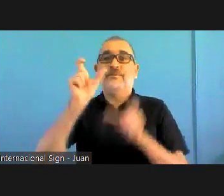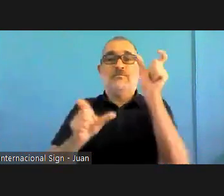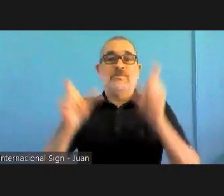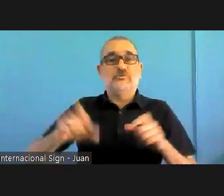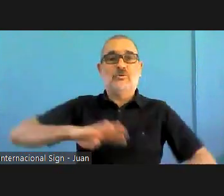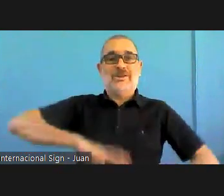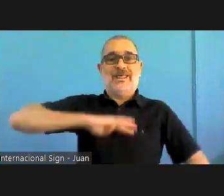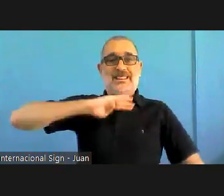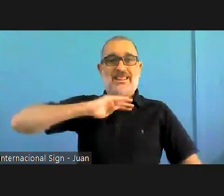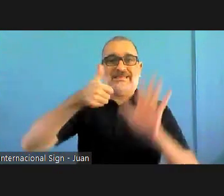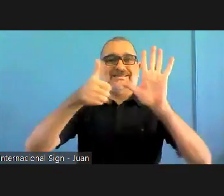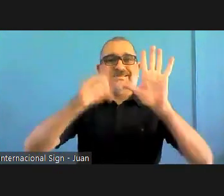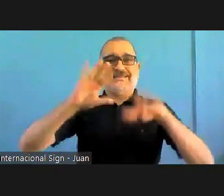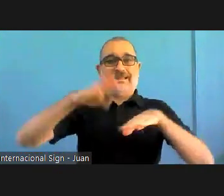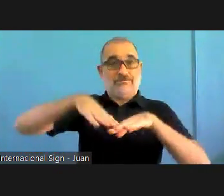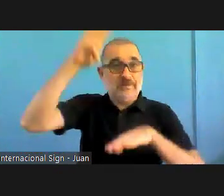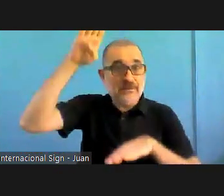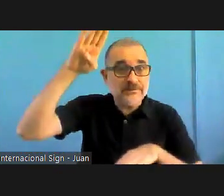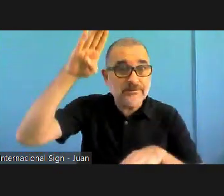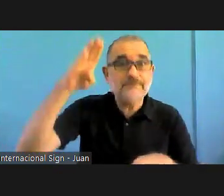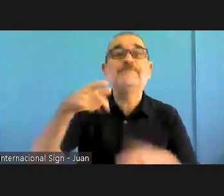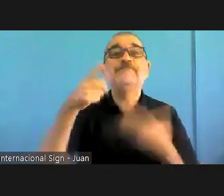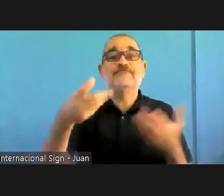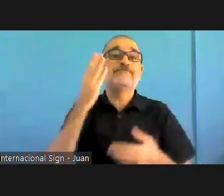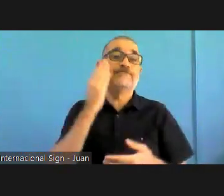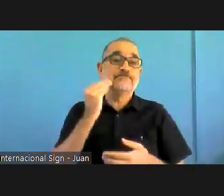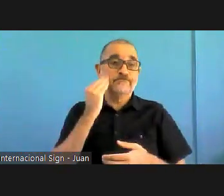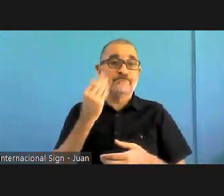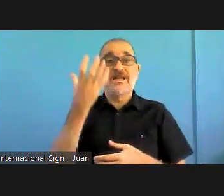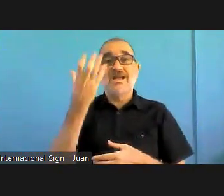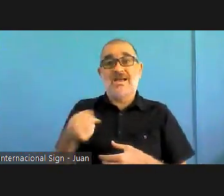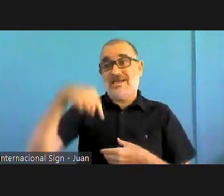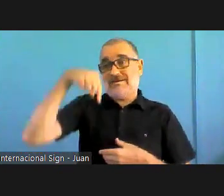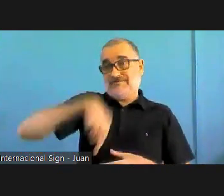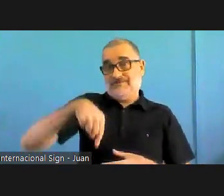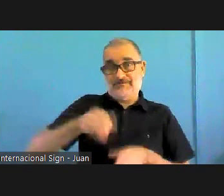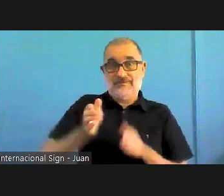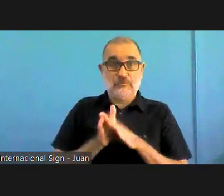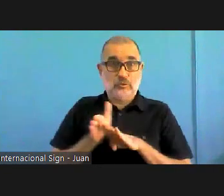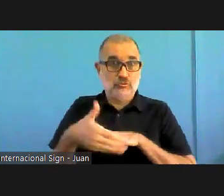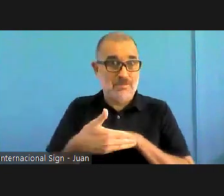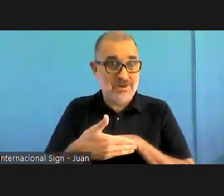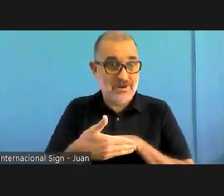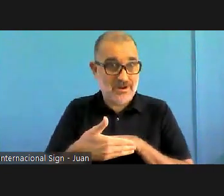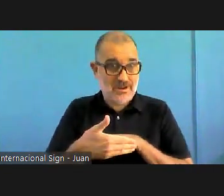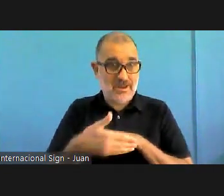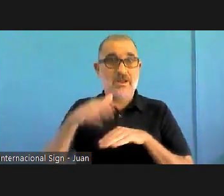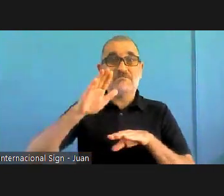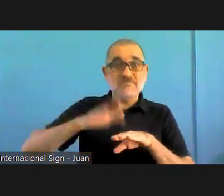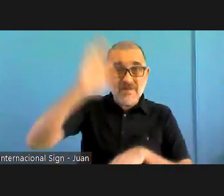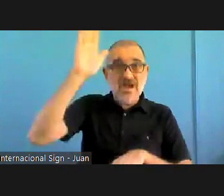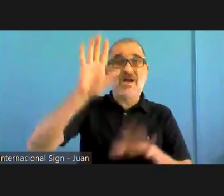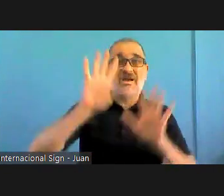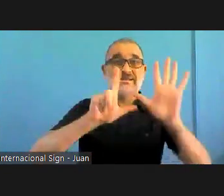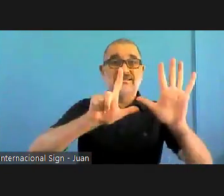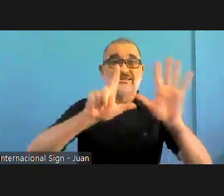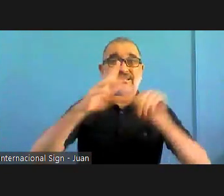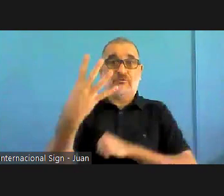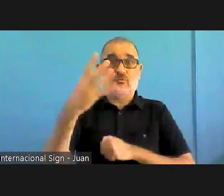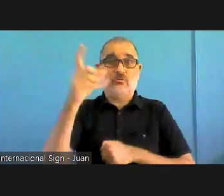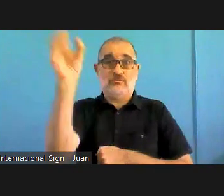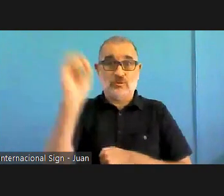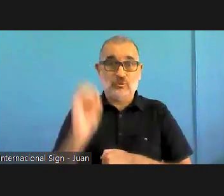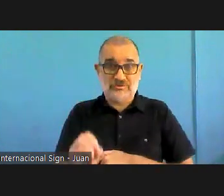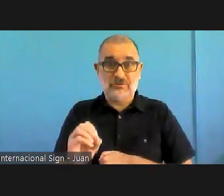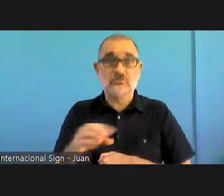una NT y con comorbilidades. Aquí en Jamaica, el 74% de nuestros fallecimientos se